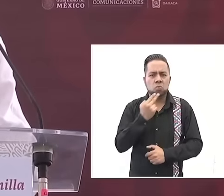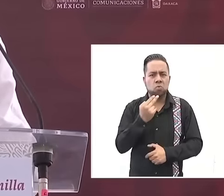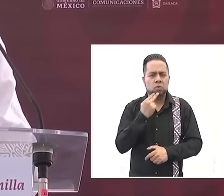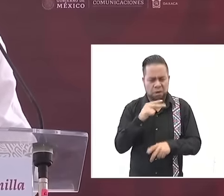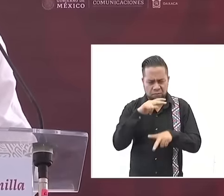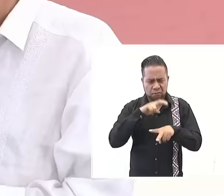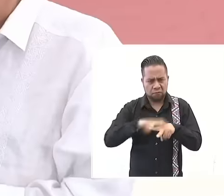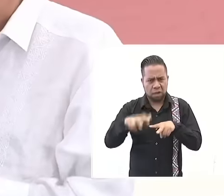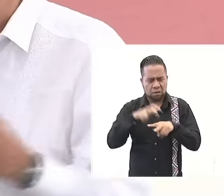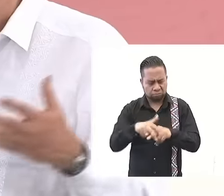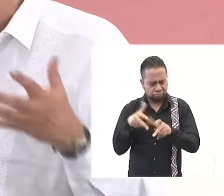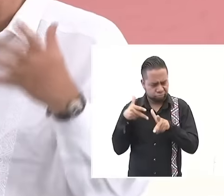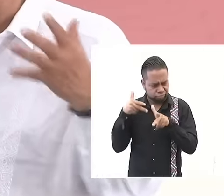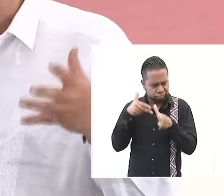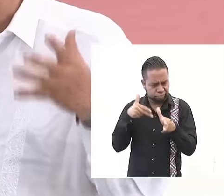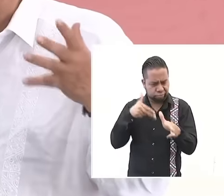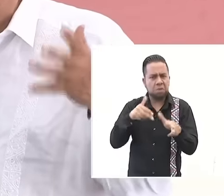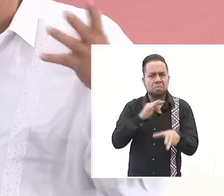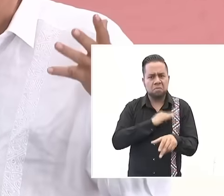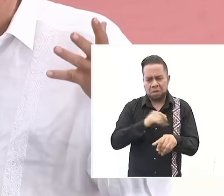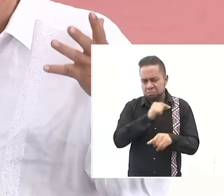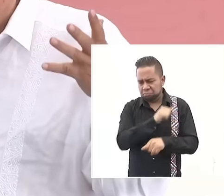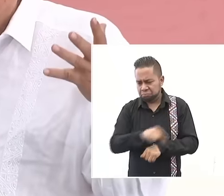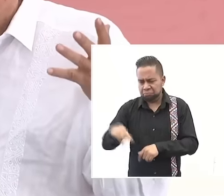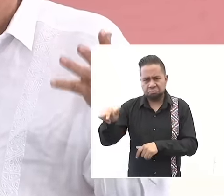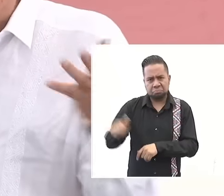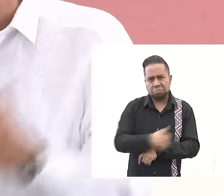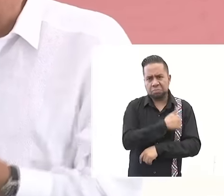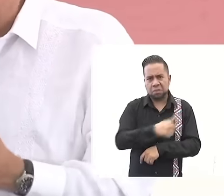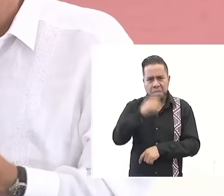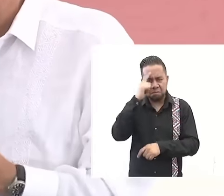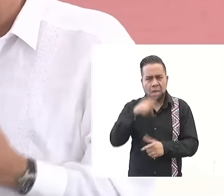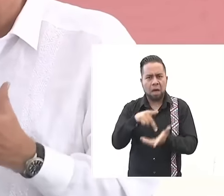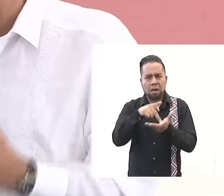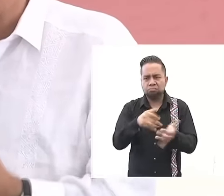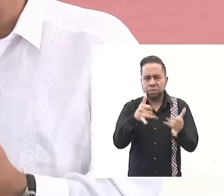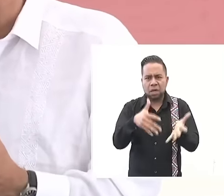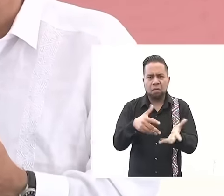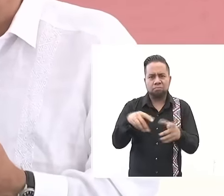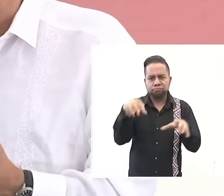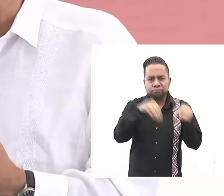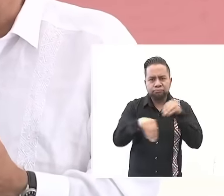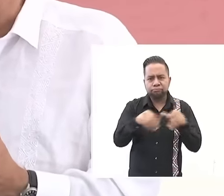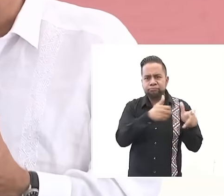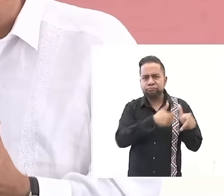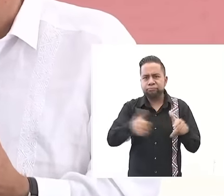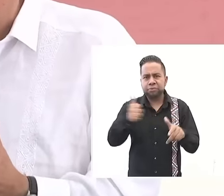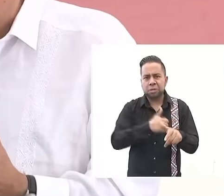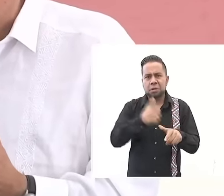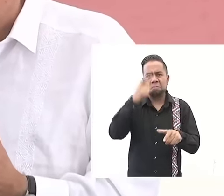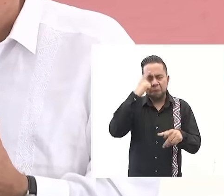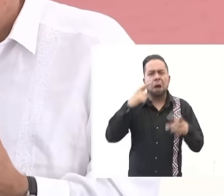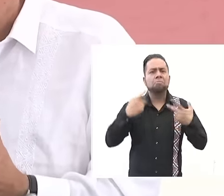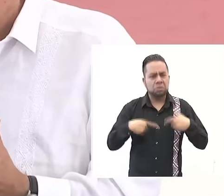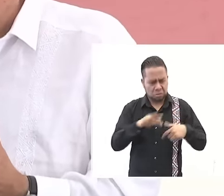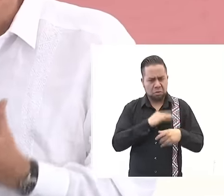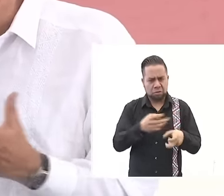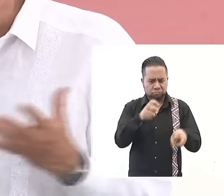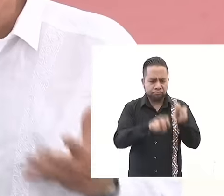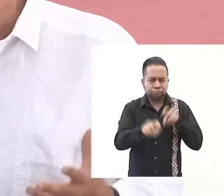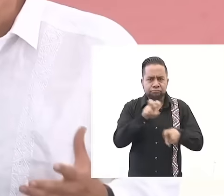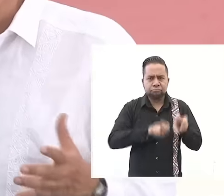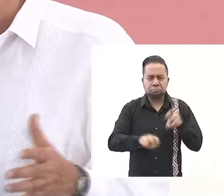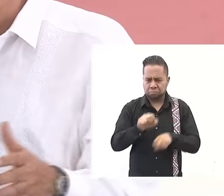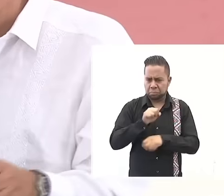ferrocarriles, las vías de carga para ferrocarriles de pasajeros, y